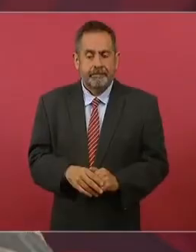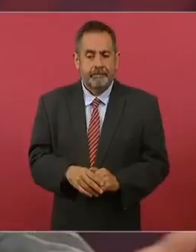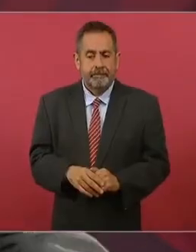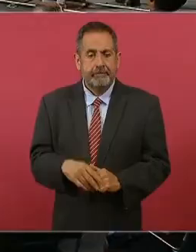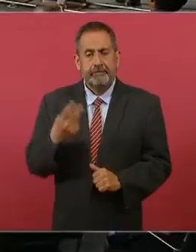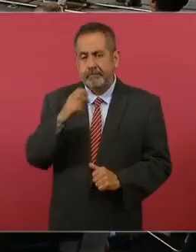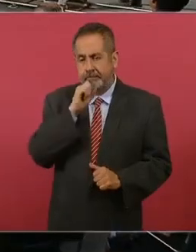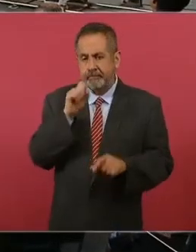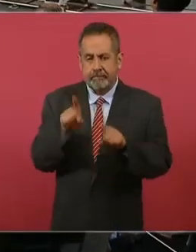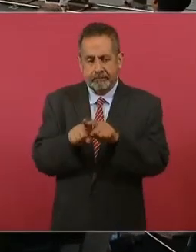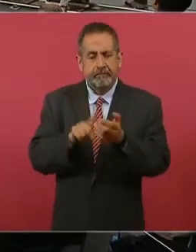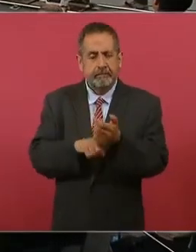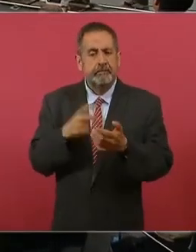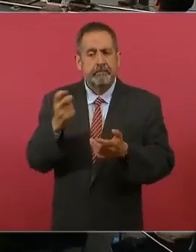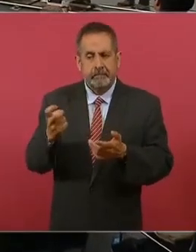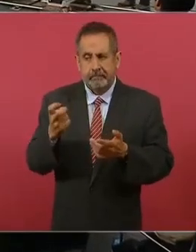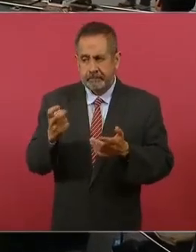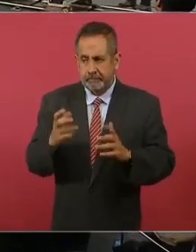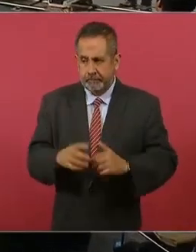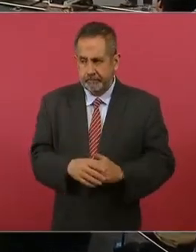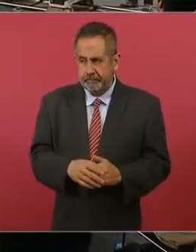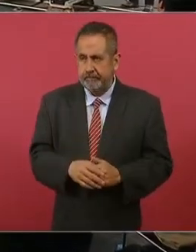Y también en eso